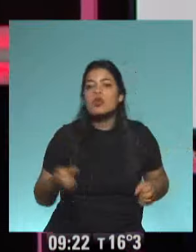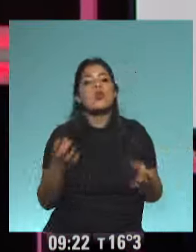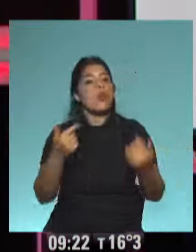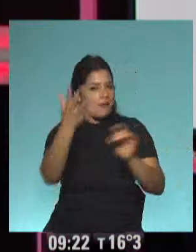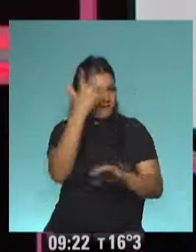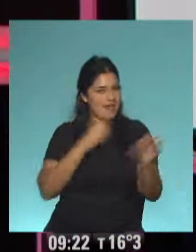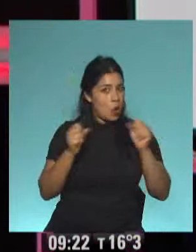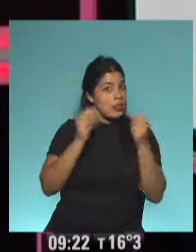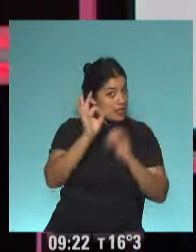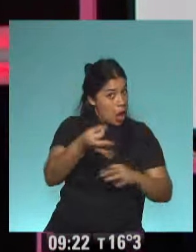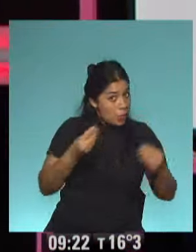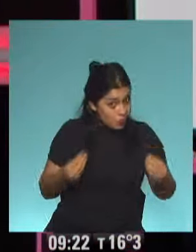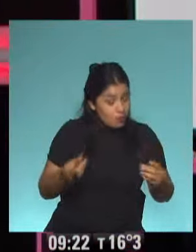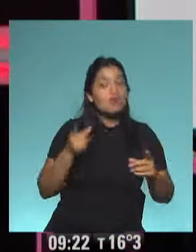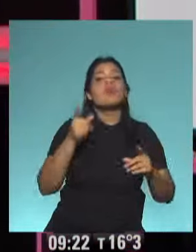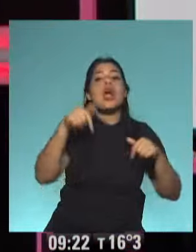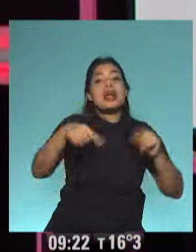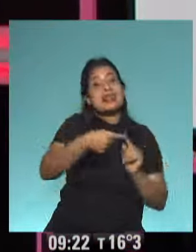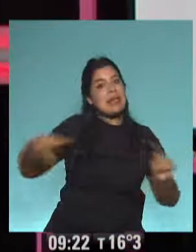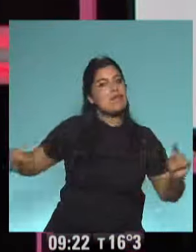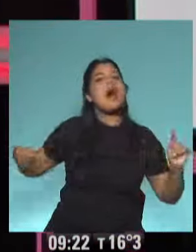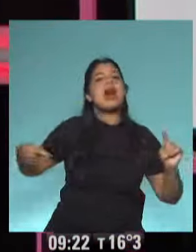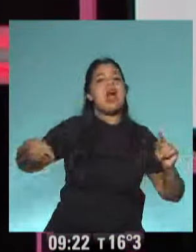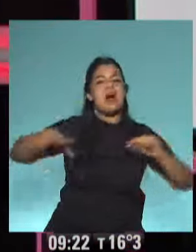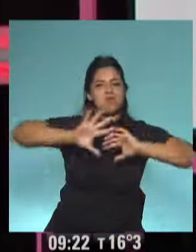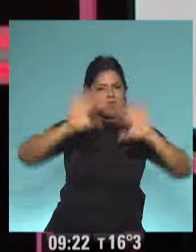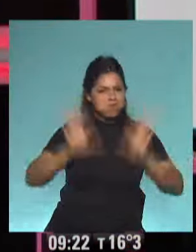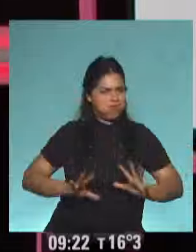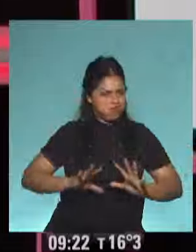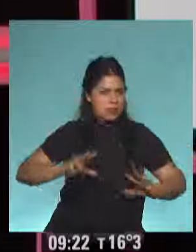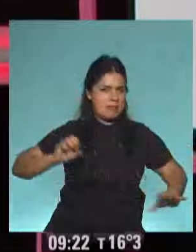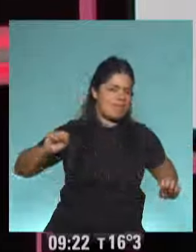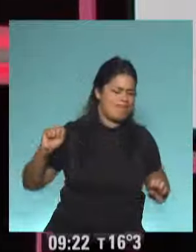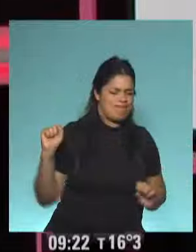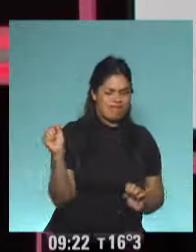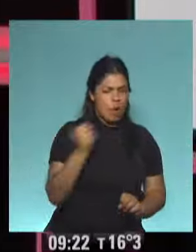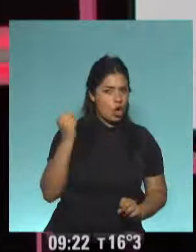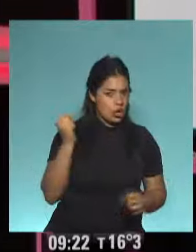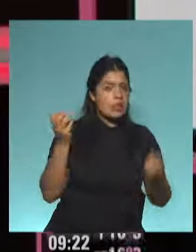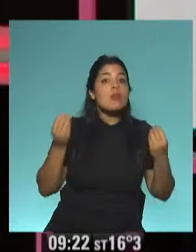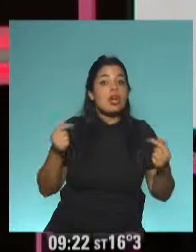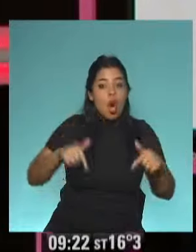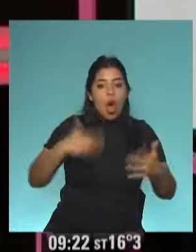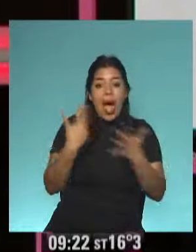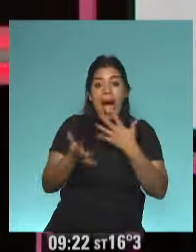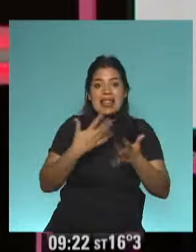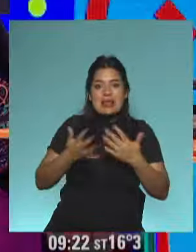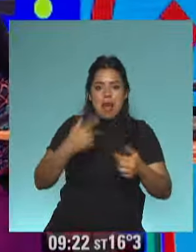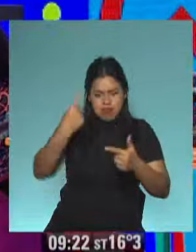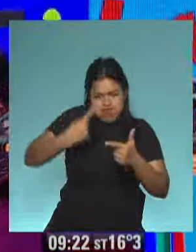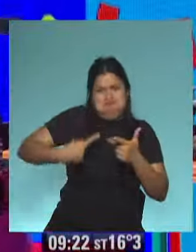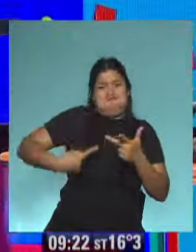qué? Porque esta semana tiene que estar más preparada que nunca porque vamos a hacer muchos manos a la obra y muchos manos a la